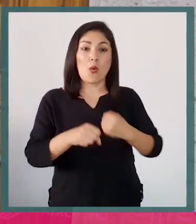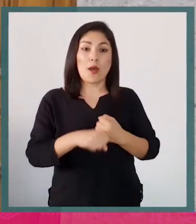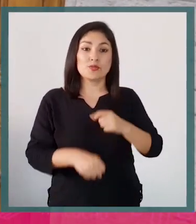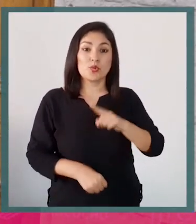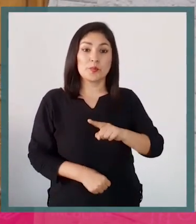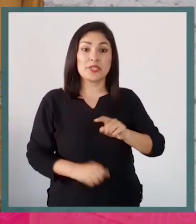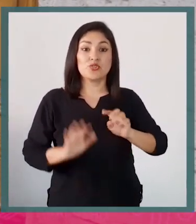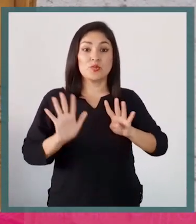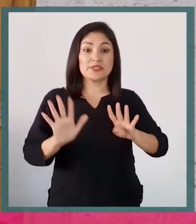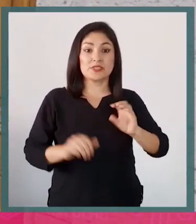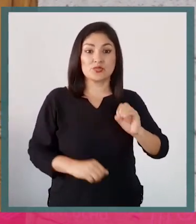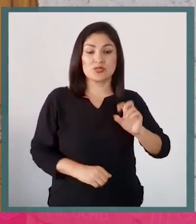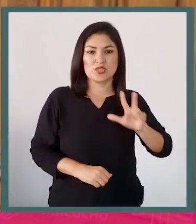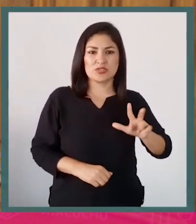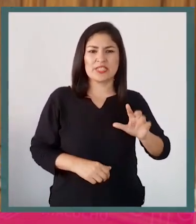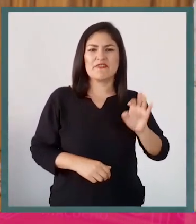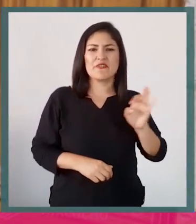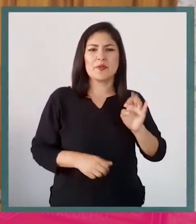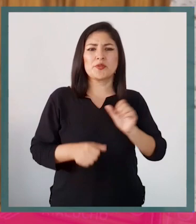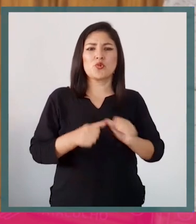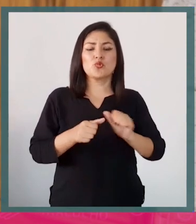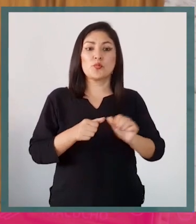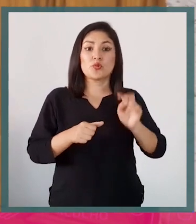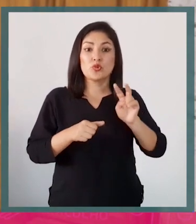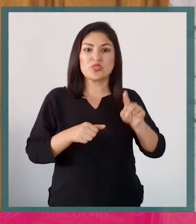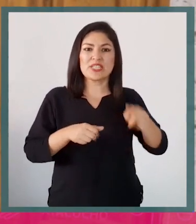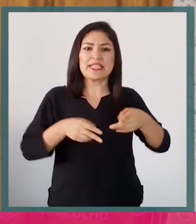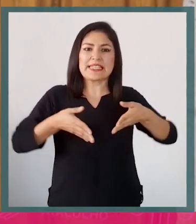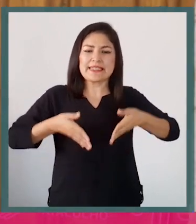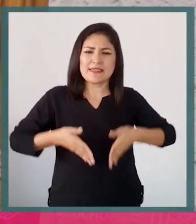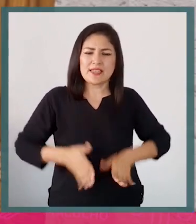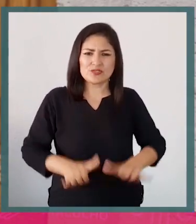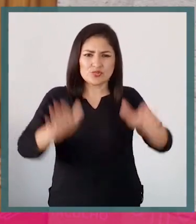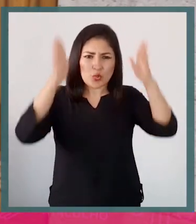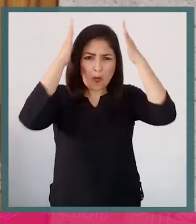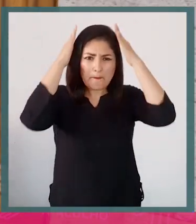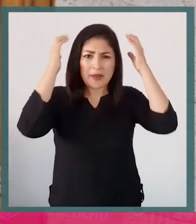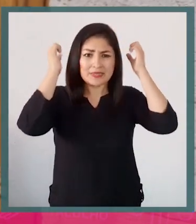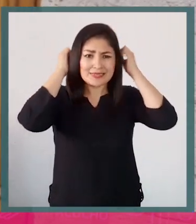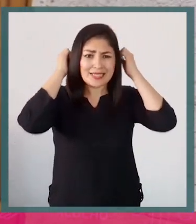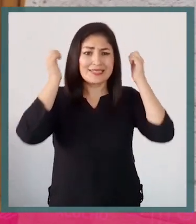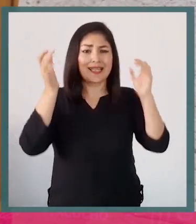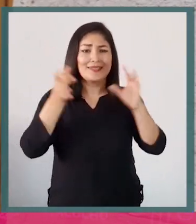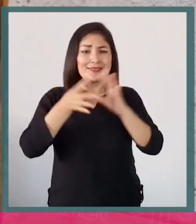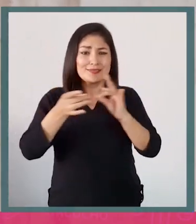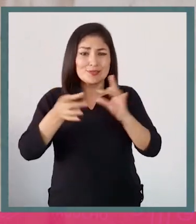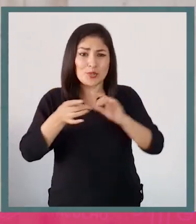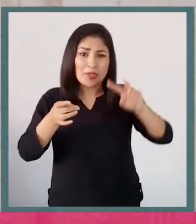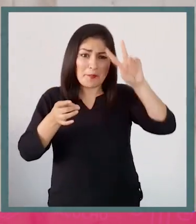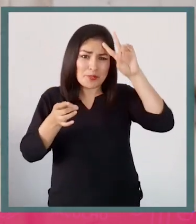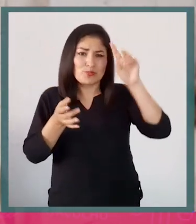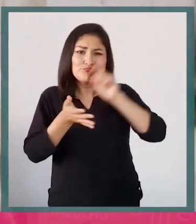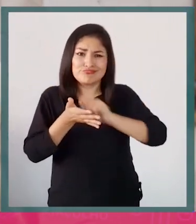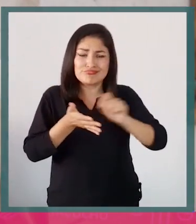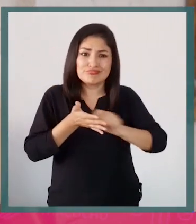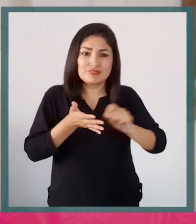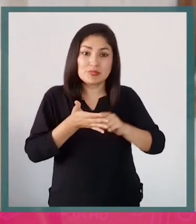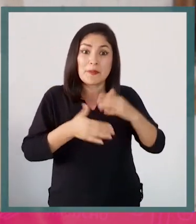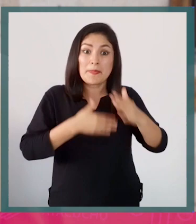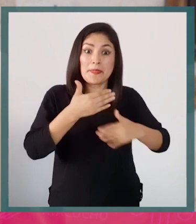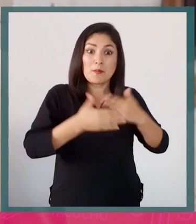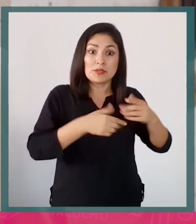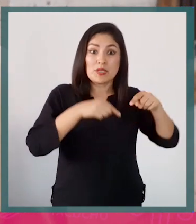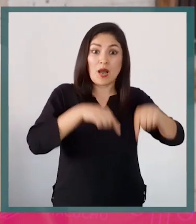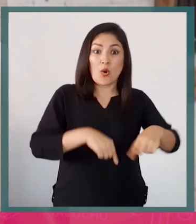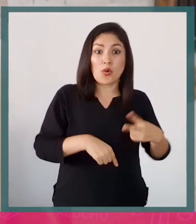12 de febrero de 1903 nació en Tacna Jorge Basadre Groman, el historiador de nuestra República. Y 121 años después,